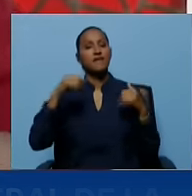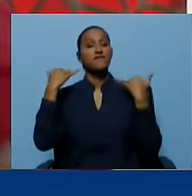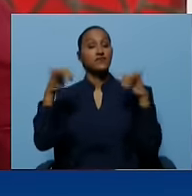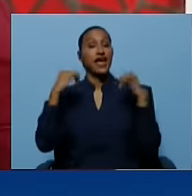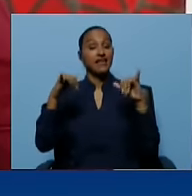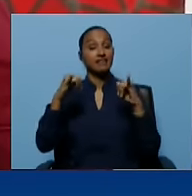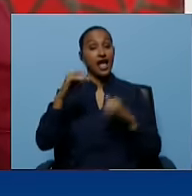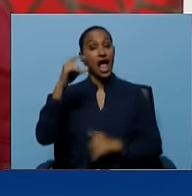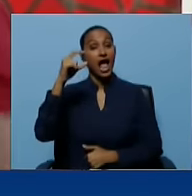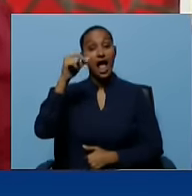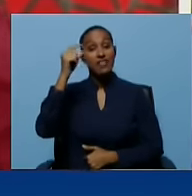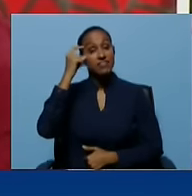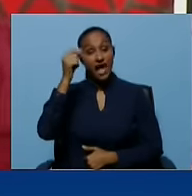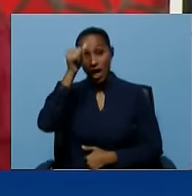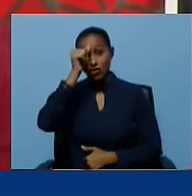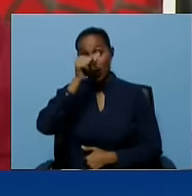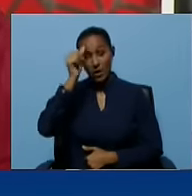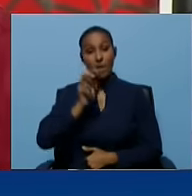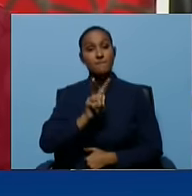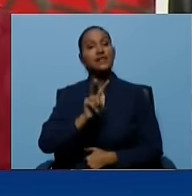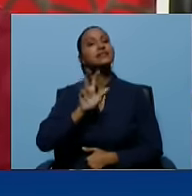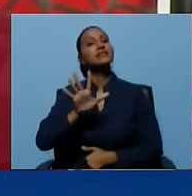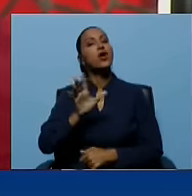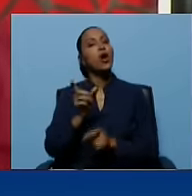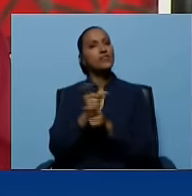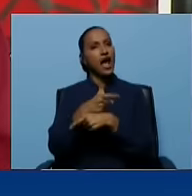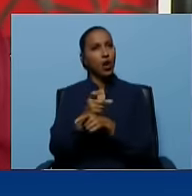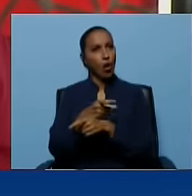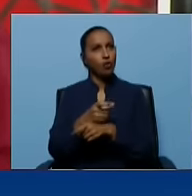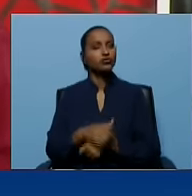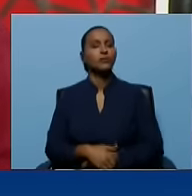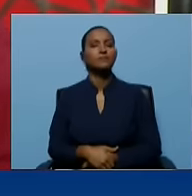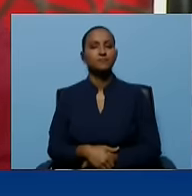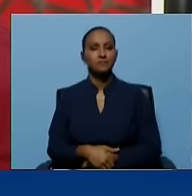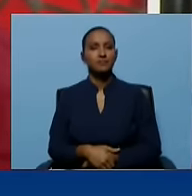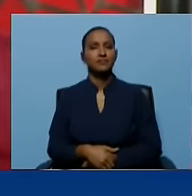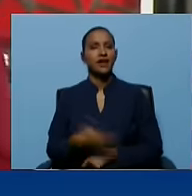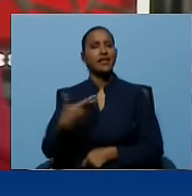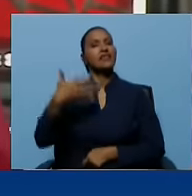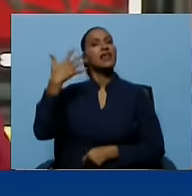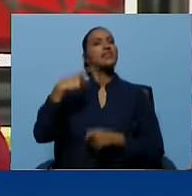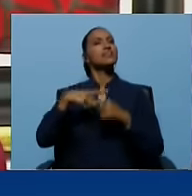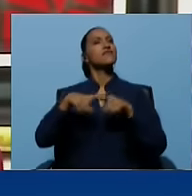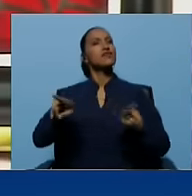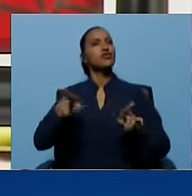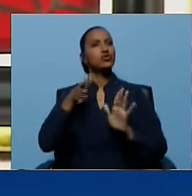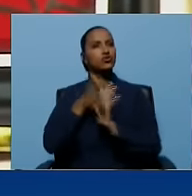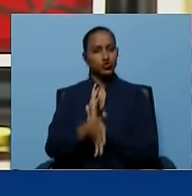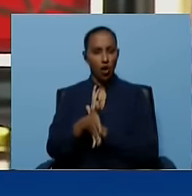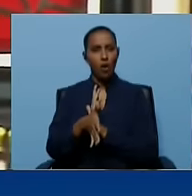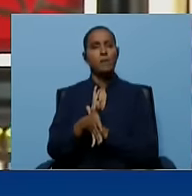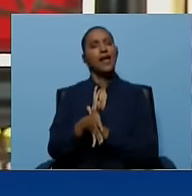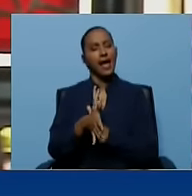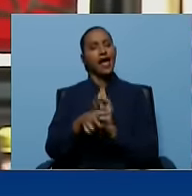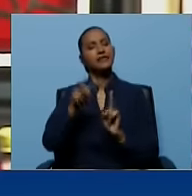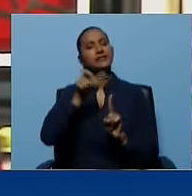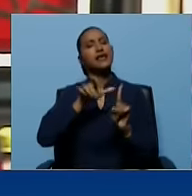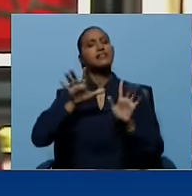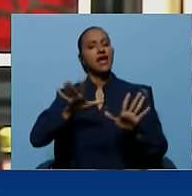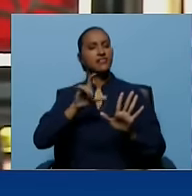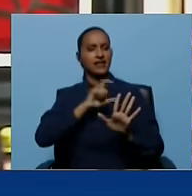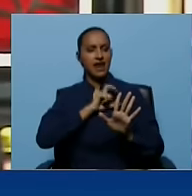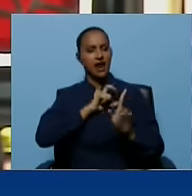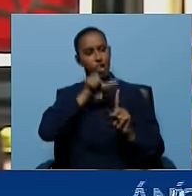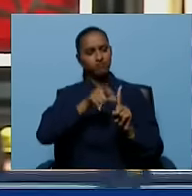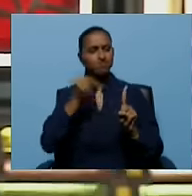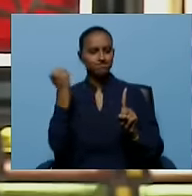25 de agosto. A diferencia del 10 de enero de 1860, como usted lo contaba, día del asesinato del general del pueblo Ezequiel